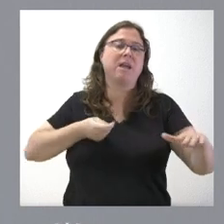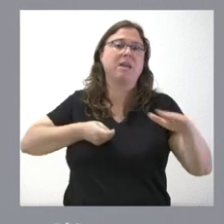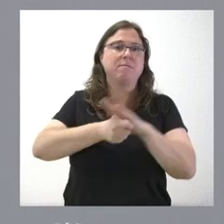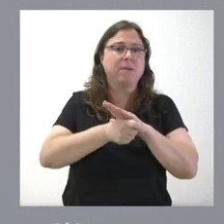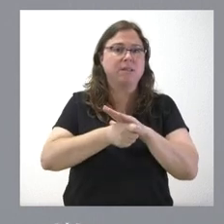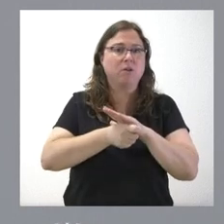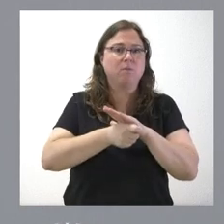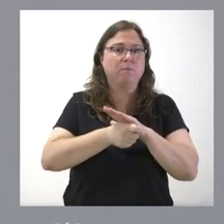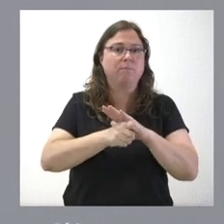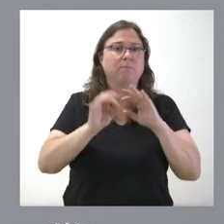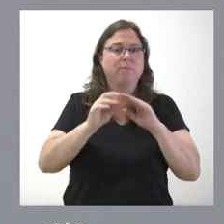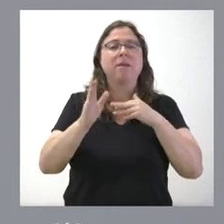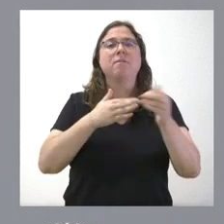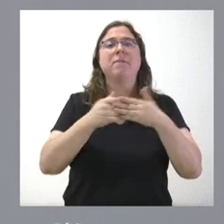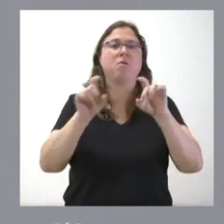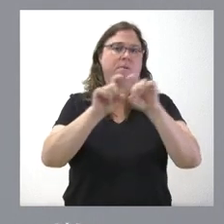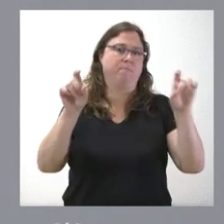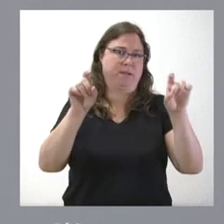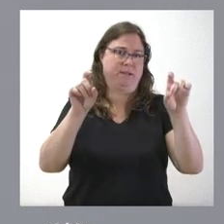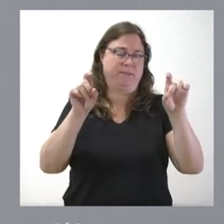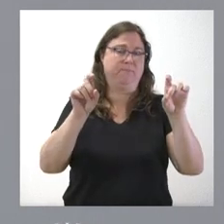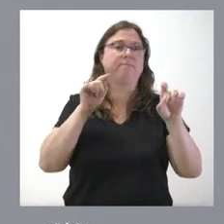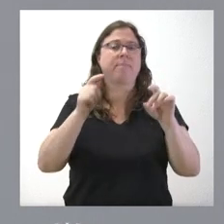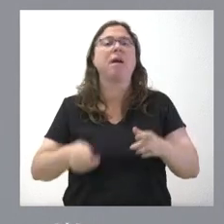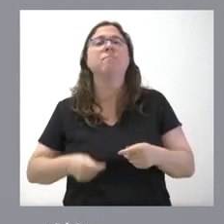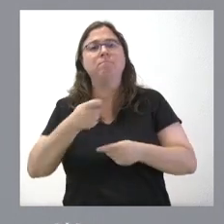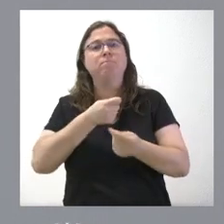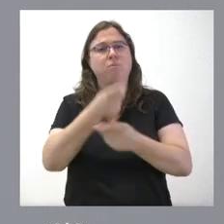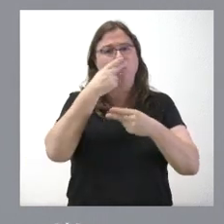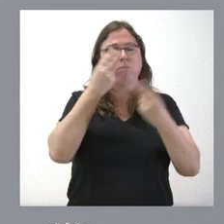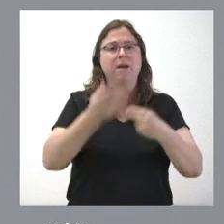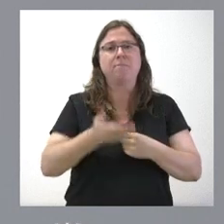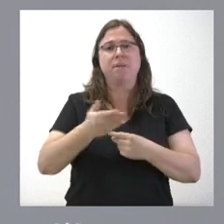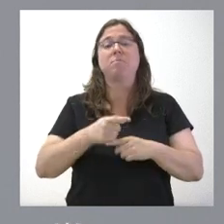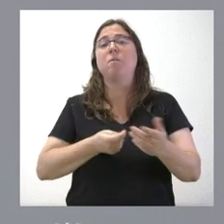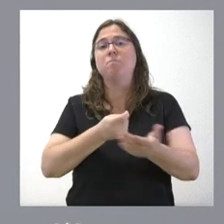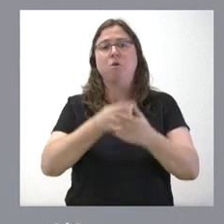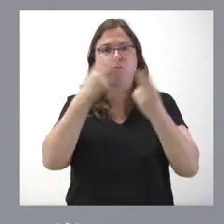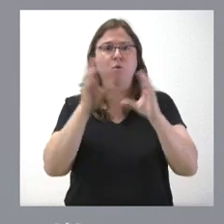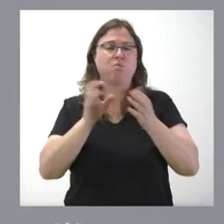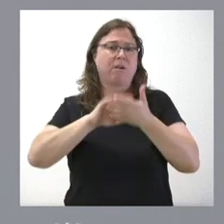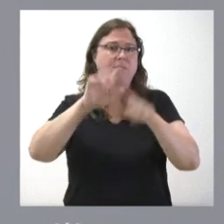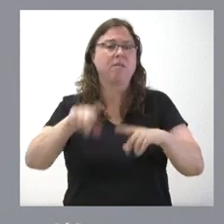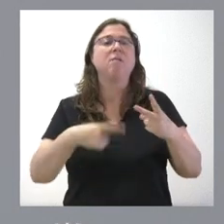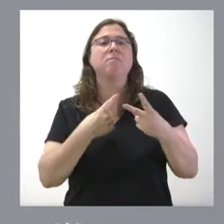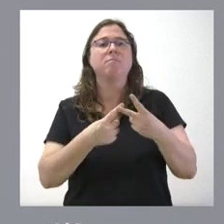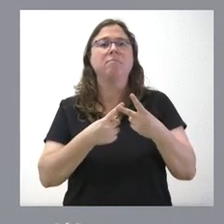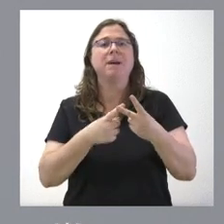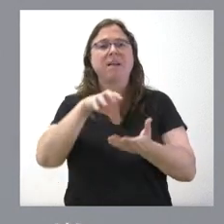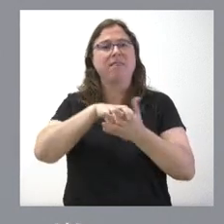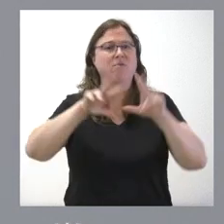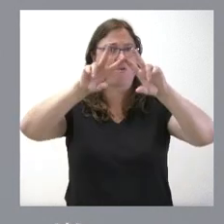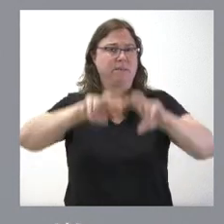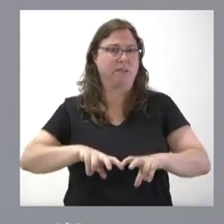inversión hecha por las empresas pero donde la aportación pública es relevante tanto la aportación de la junta de Castilla y león como la aportación de los centros de